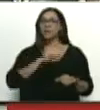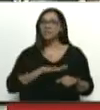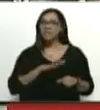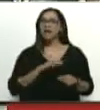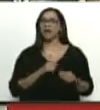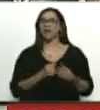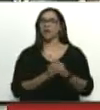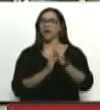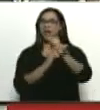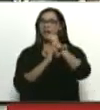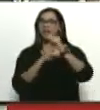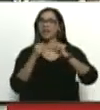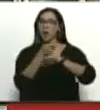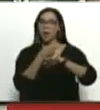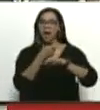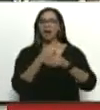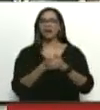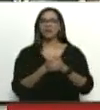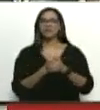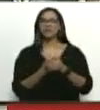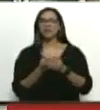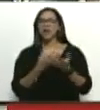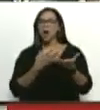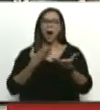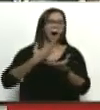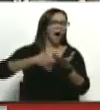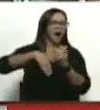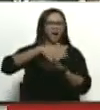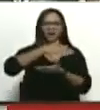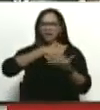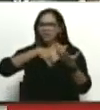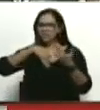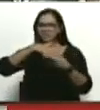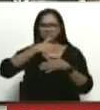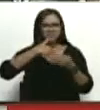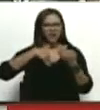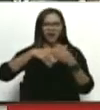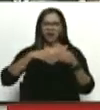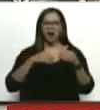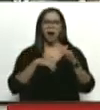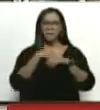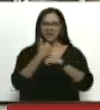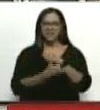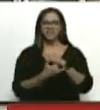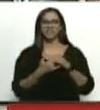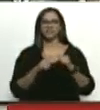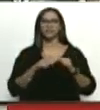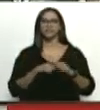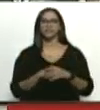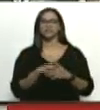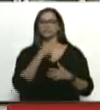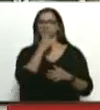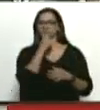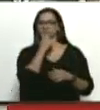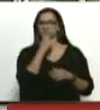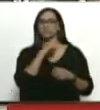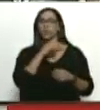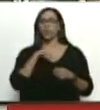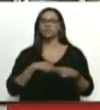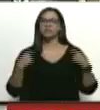a la cabeza del gobierno, nos mezclemos con proyectos puramente especulativos. Nuestros